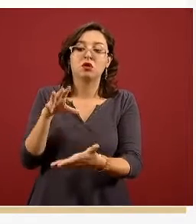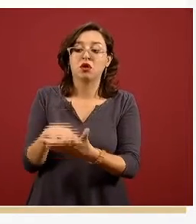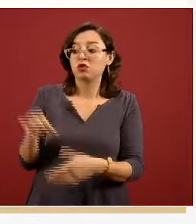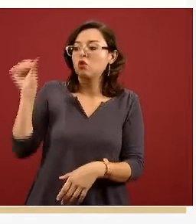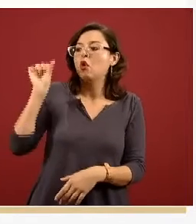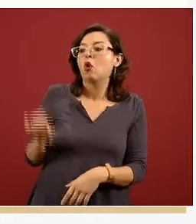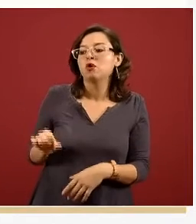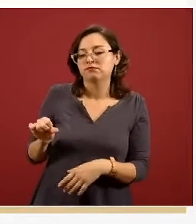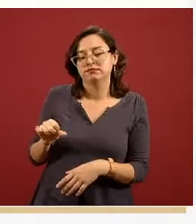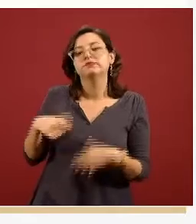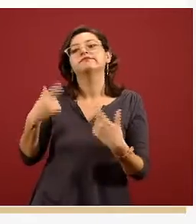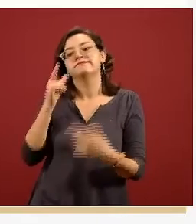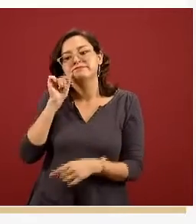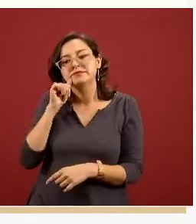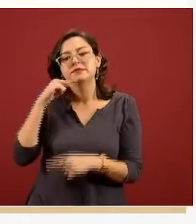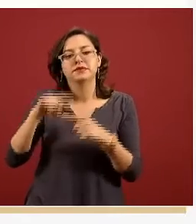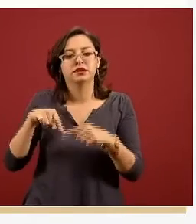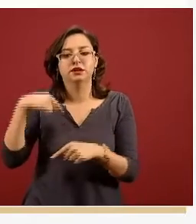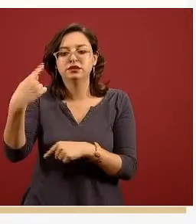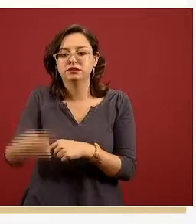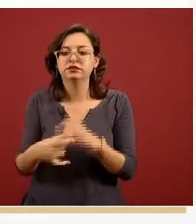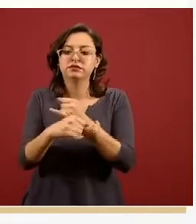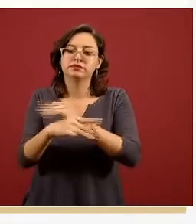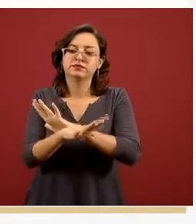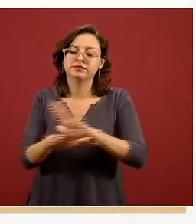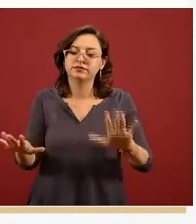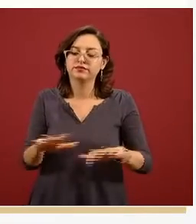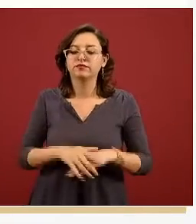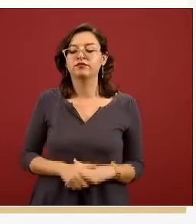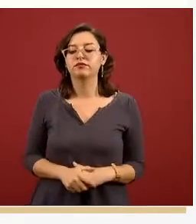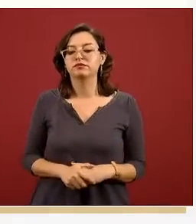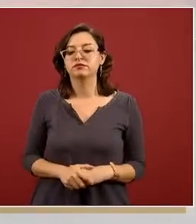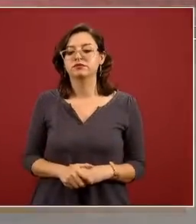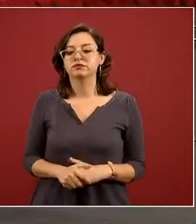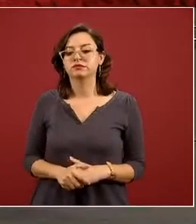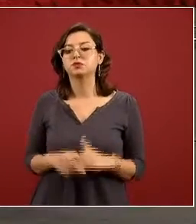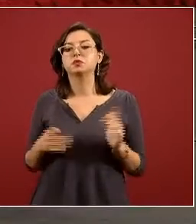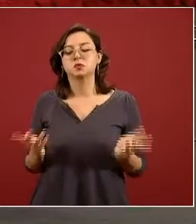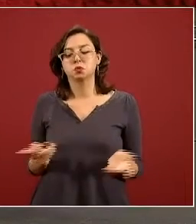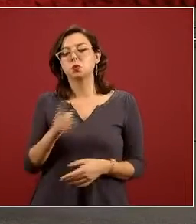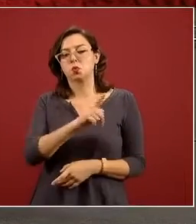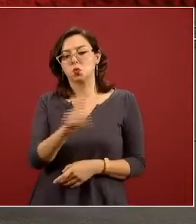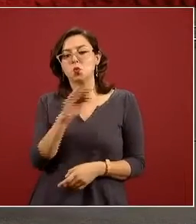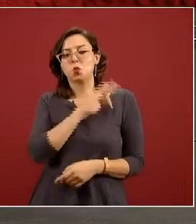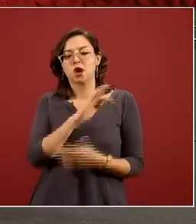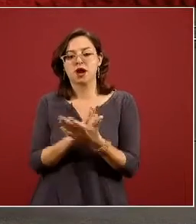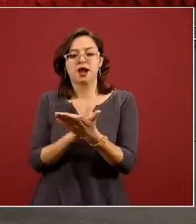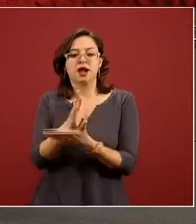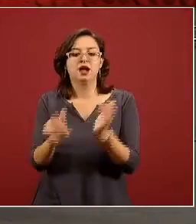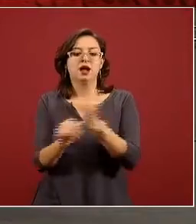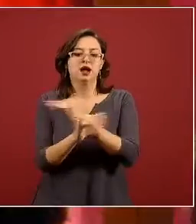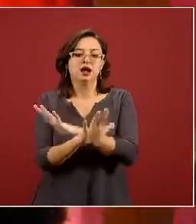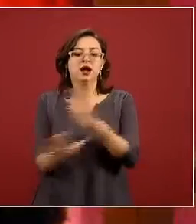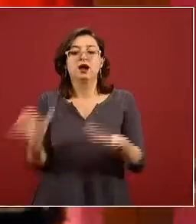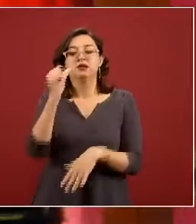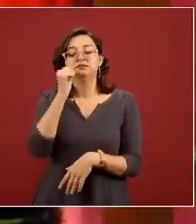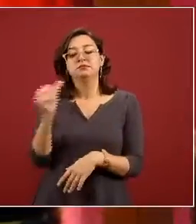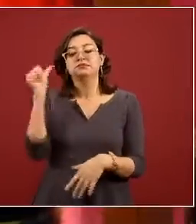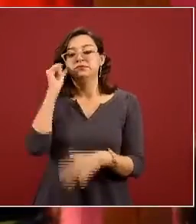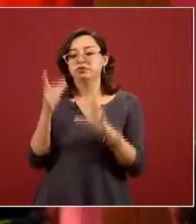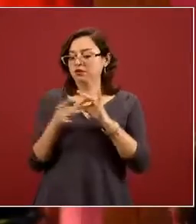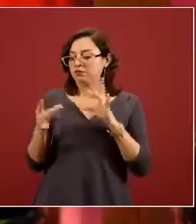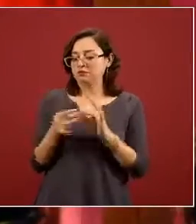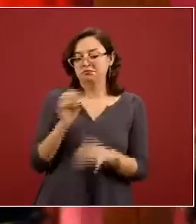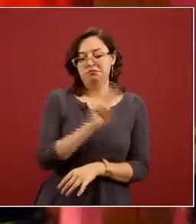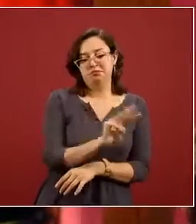dará el día de mañana. Esto no limita el poder acceder a la información. Como comentábamos ayer, la plataforma está